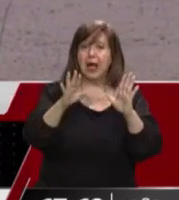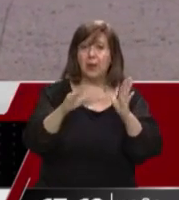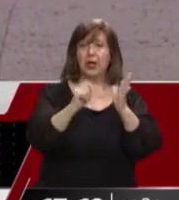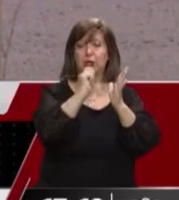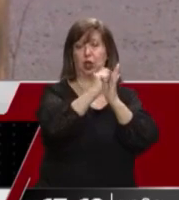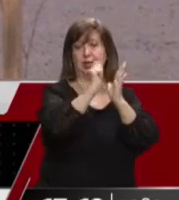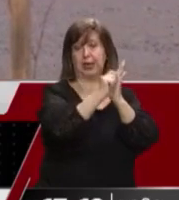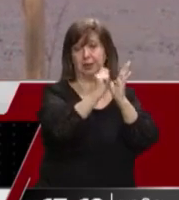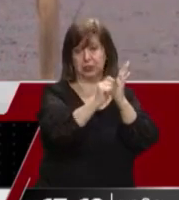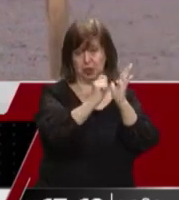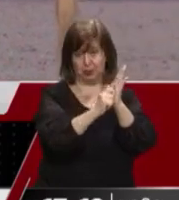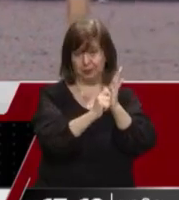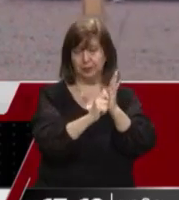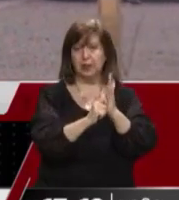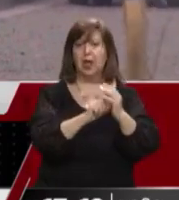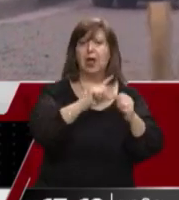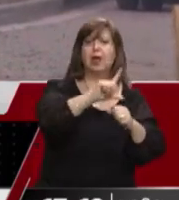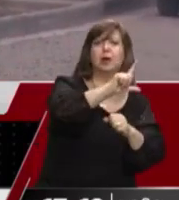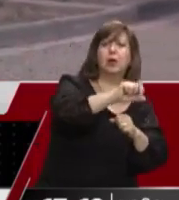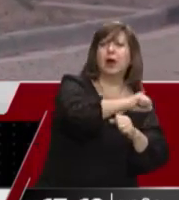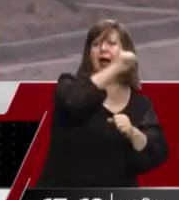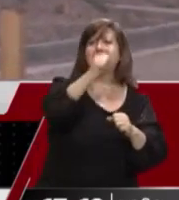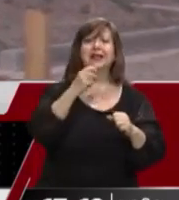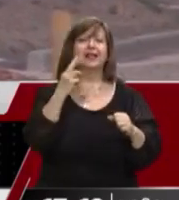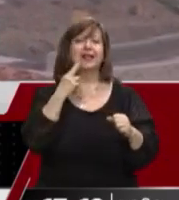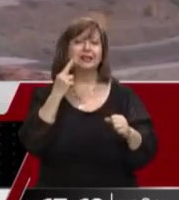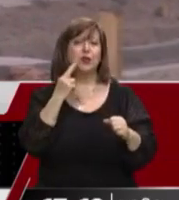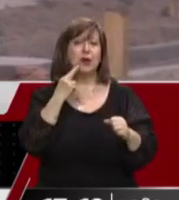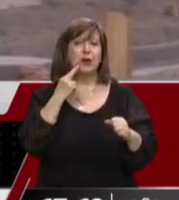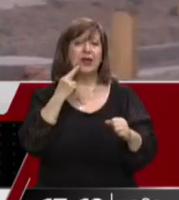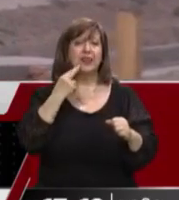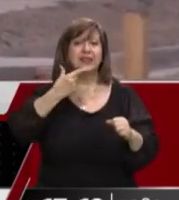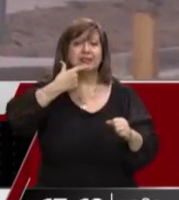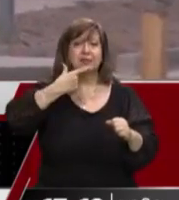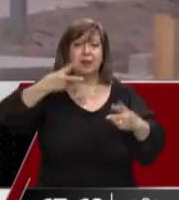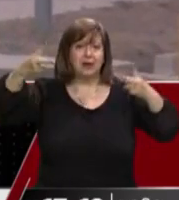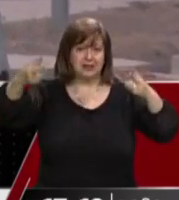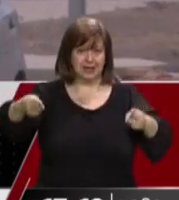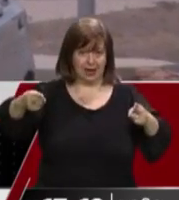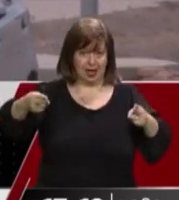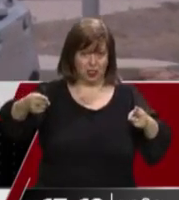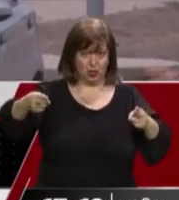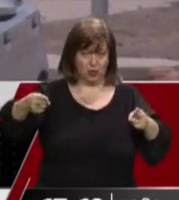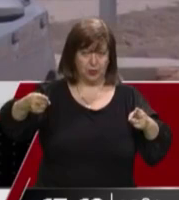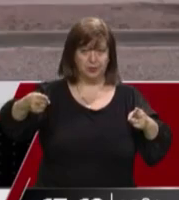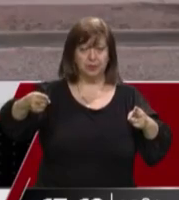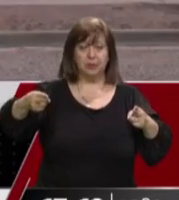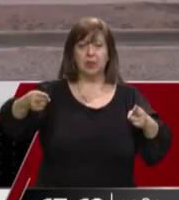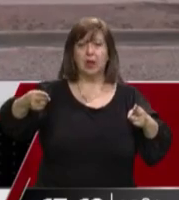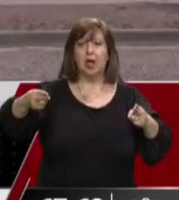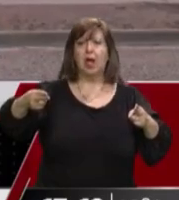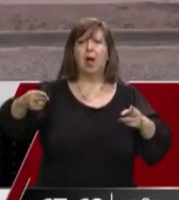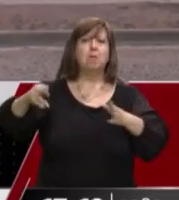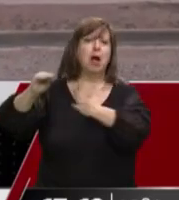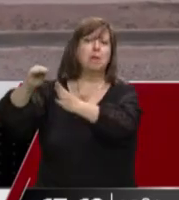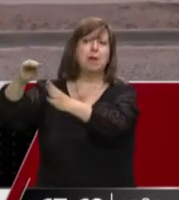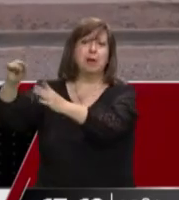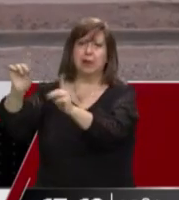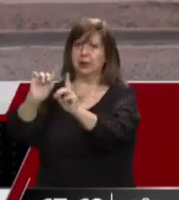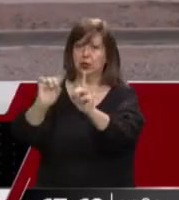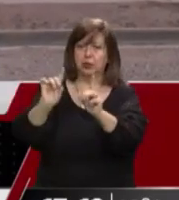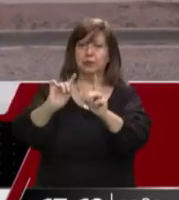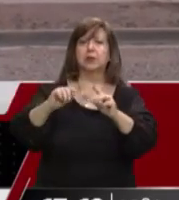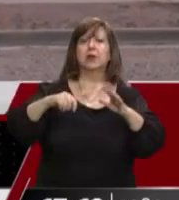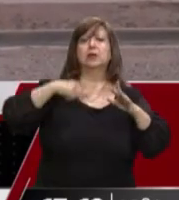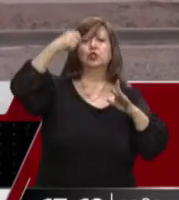esta inscripción. O sea, ¿del lunes y hasta cuándo está disponible? El 19 de septiembre. Ahí se cierra. No hay ningún tipo de prórroga en esto y queremos estar